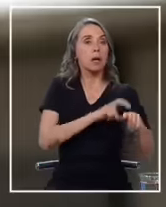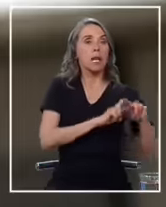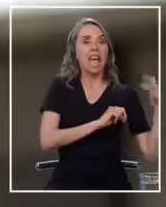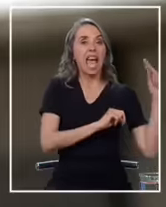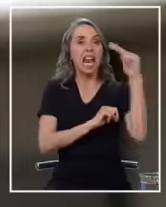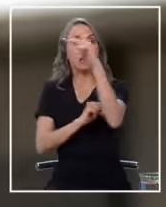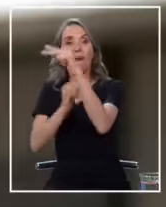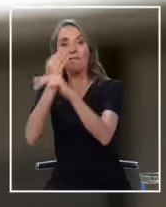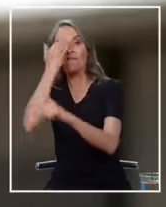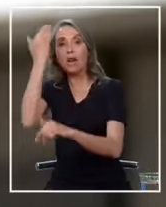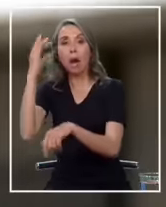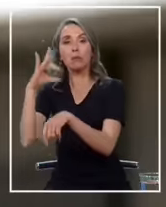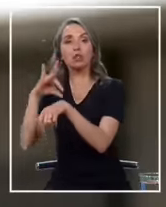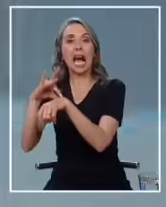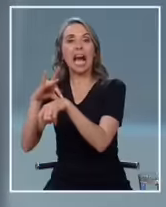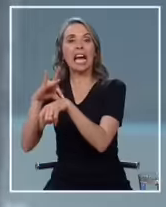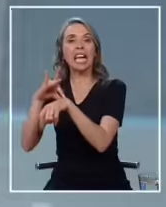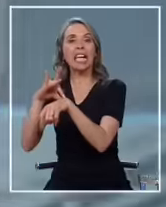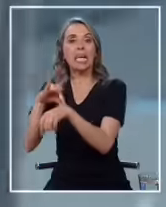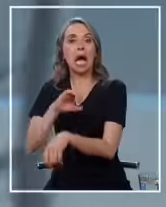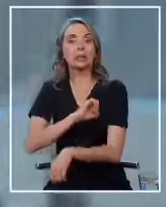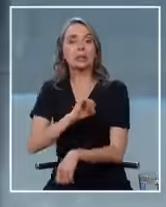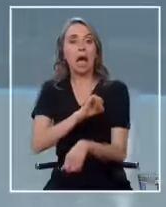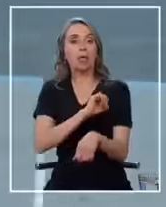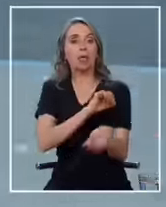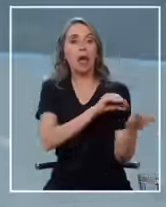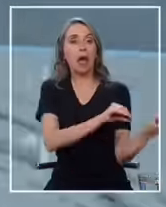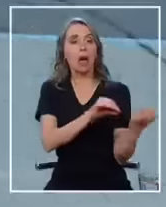a una prestigiosa clínica en Santiago.